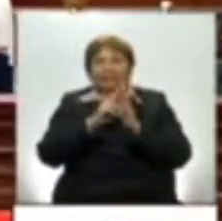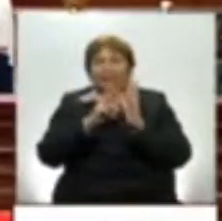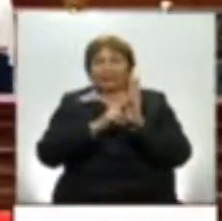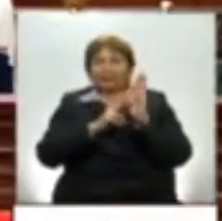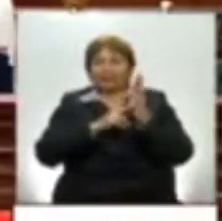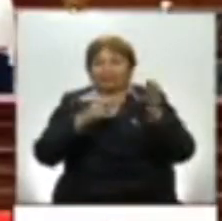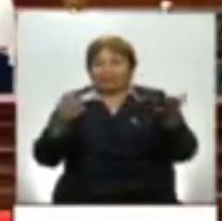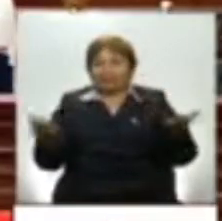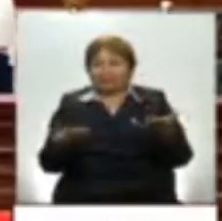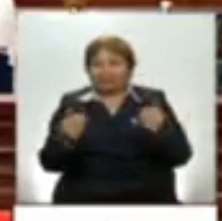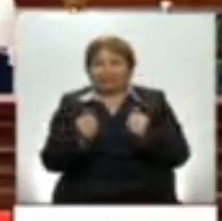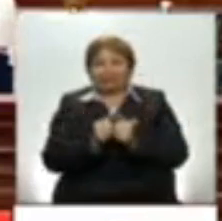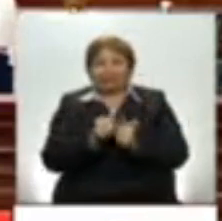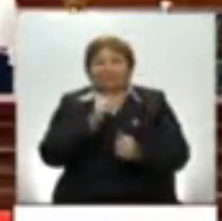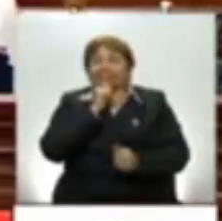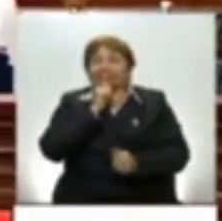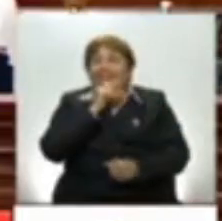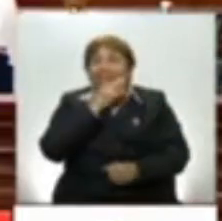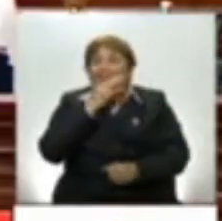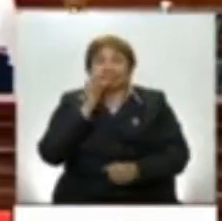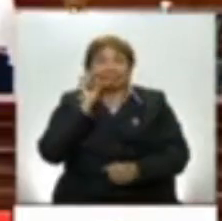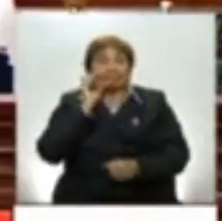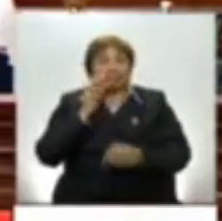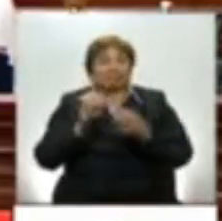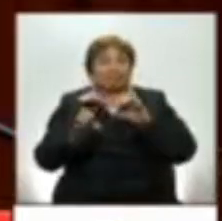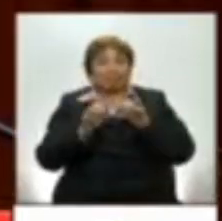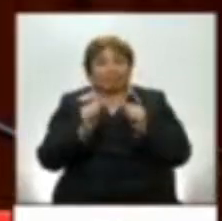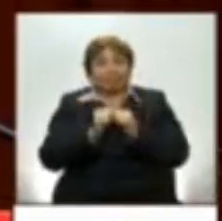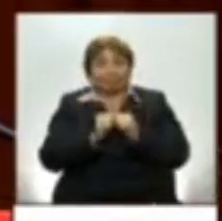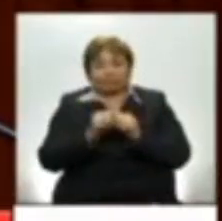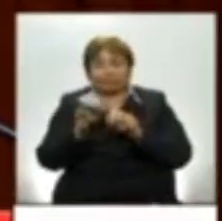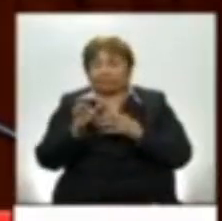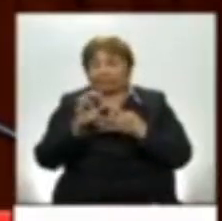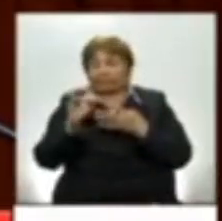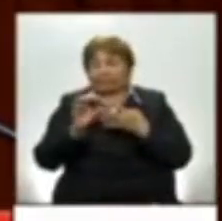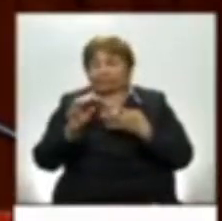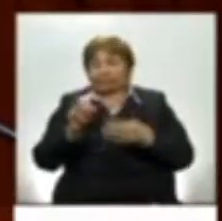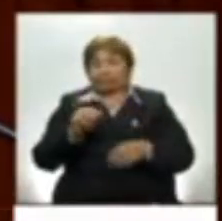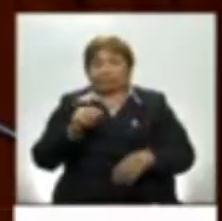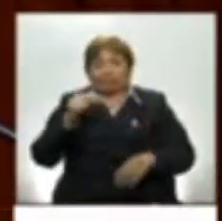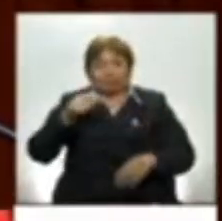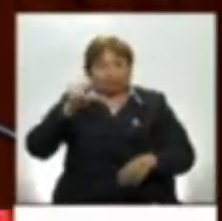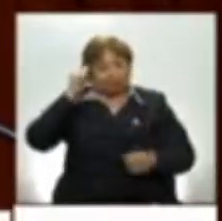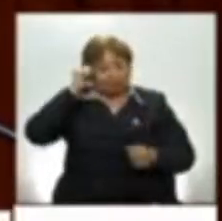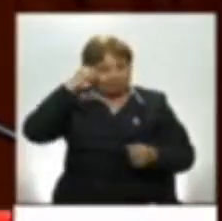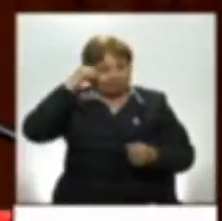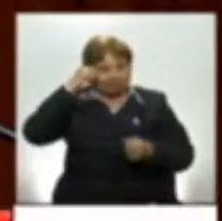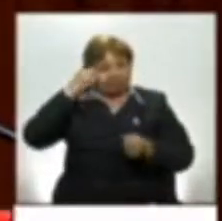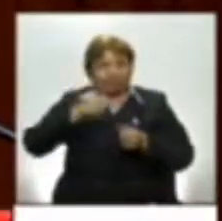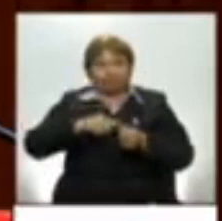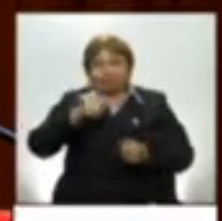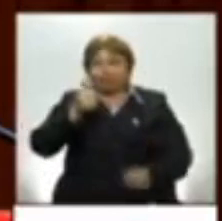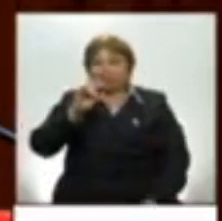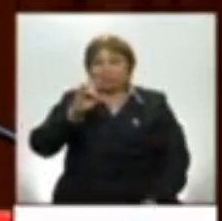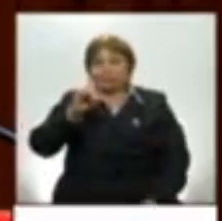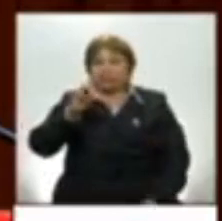reglamentarias vigentes, y guardar secreto en los asuntos así calificados? Por la memoria de la Mauta Jaime Cerrón